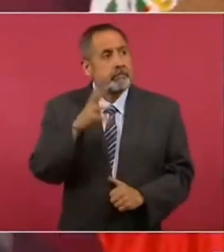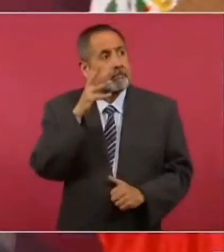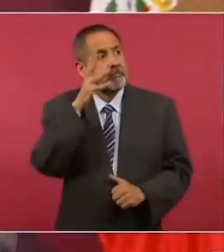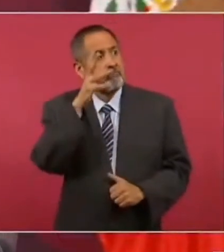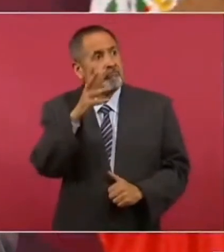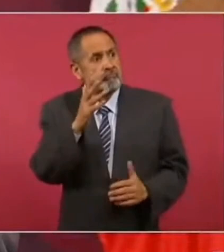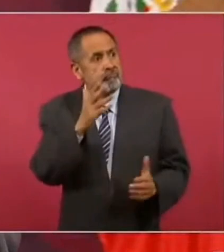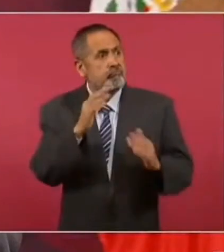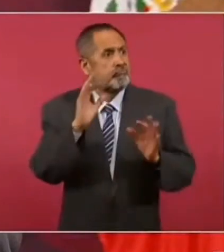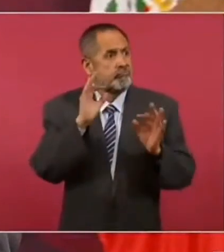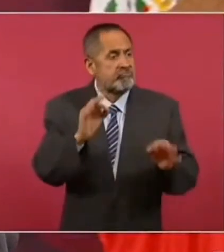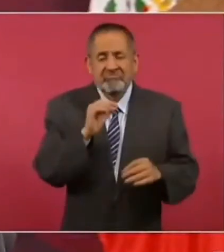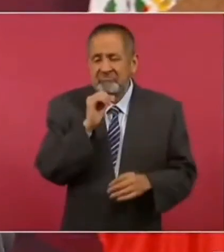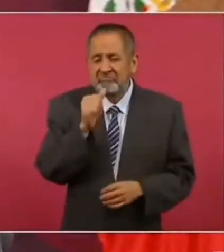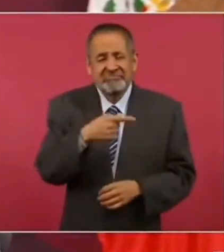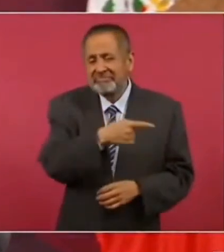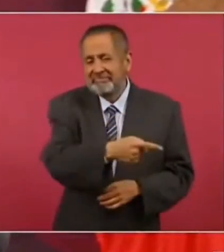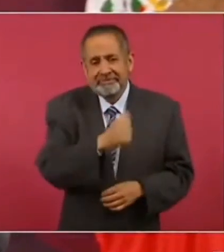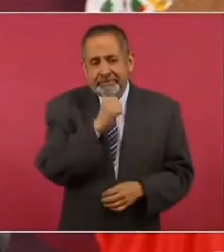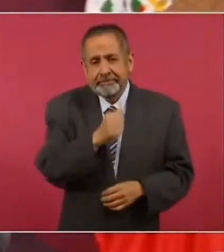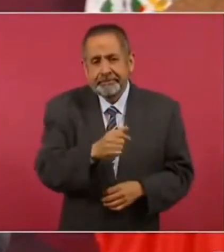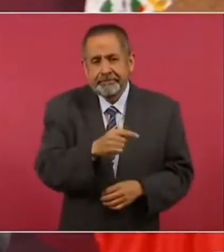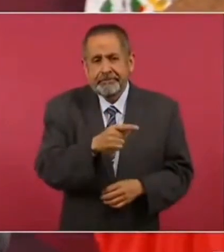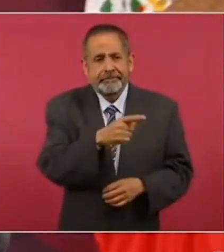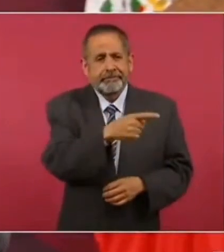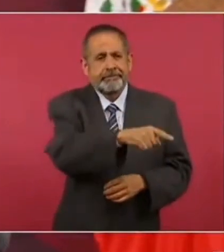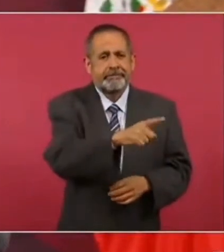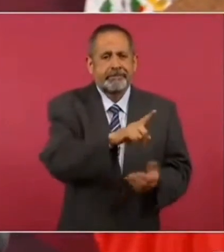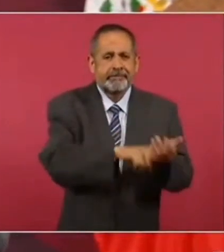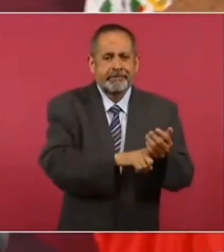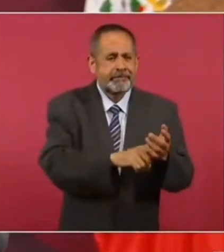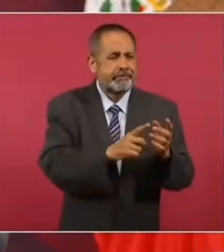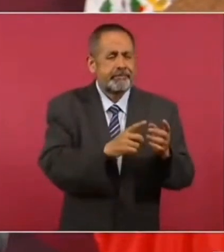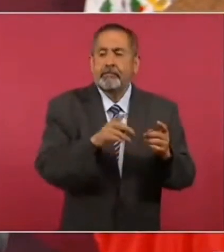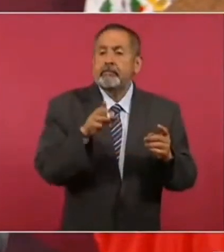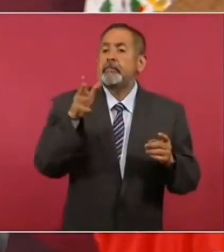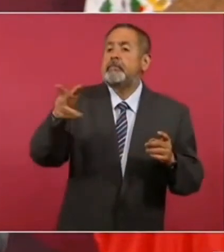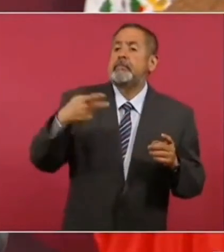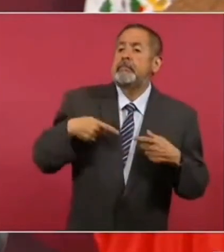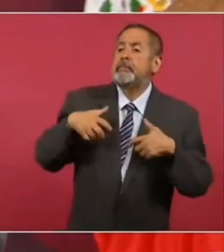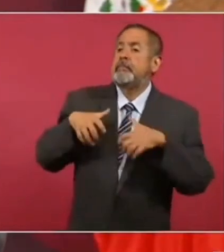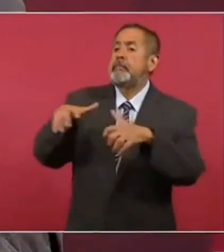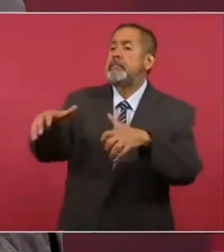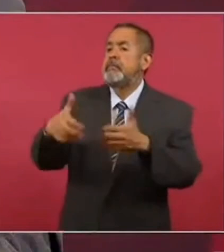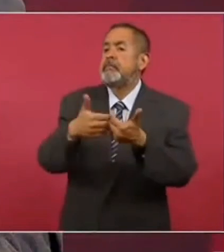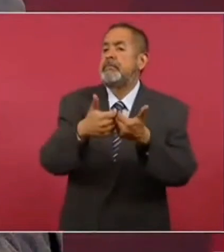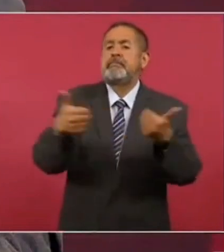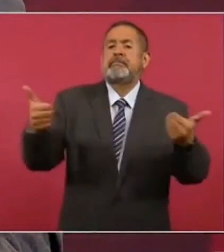futuro porque están divorciados del pueblo.